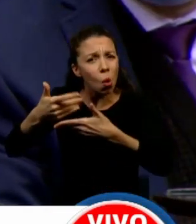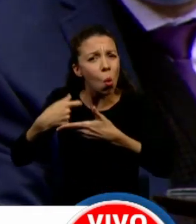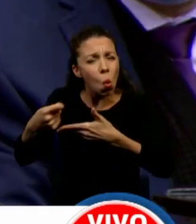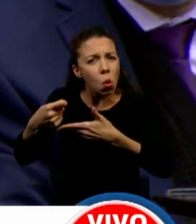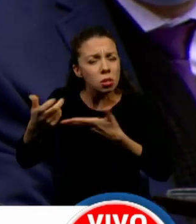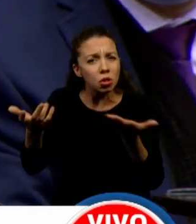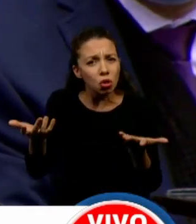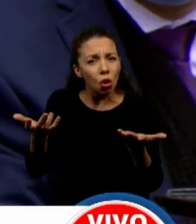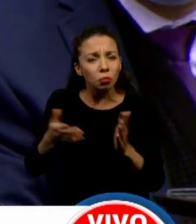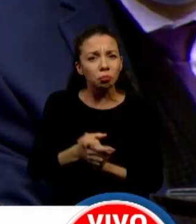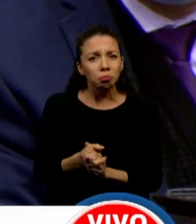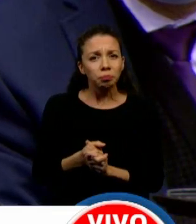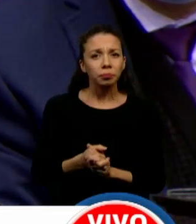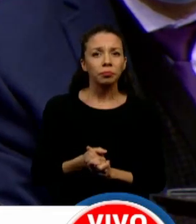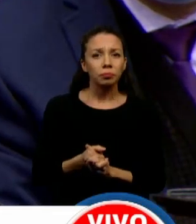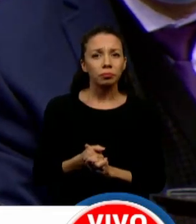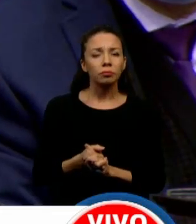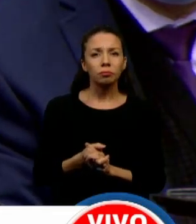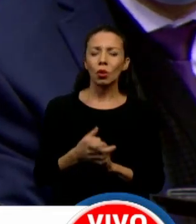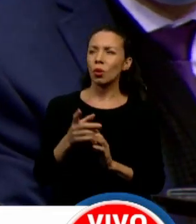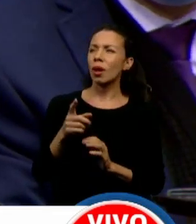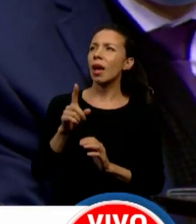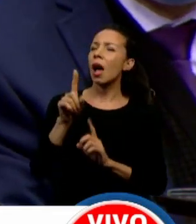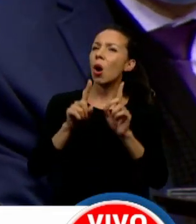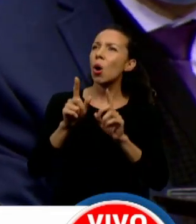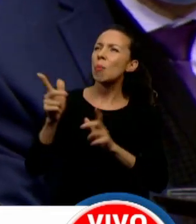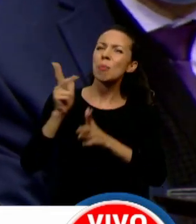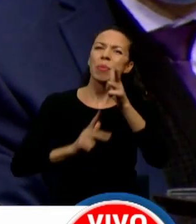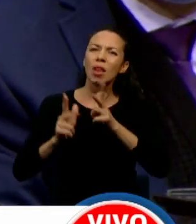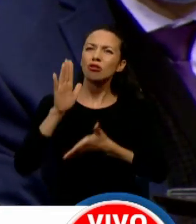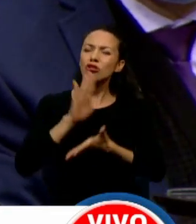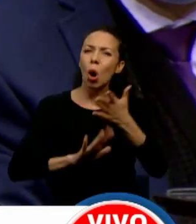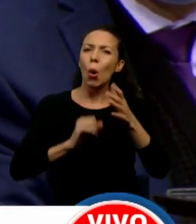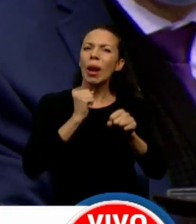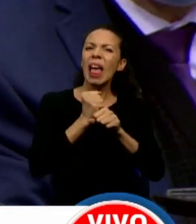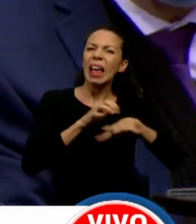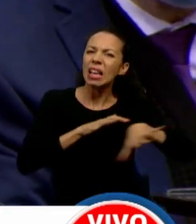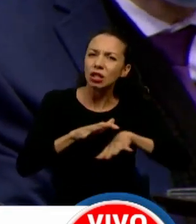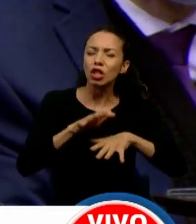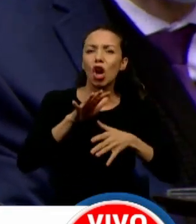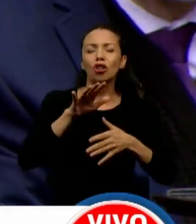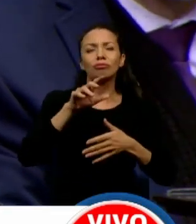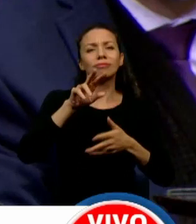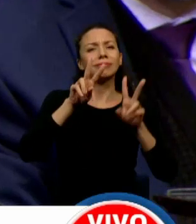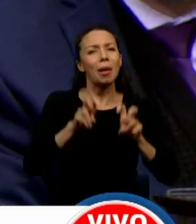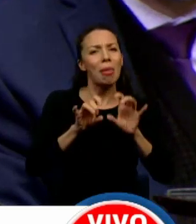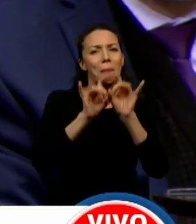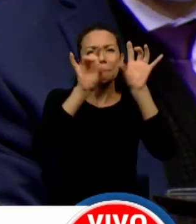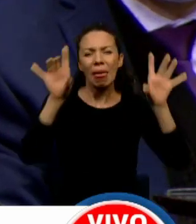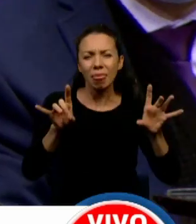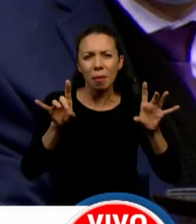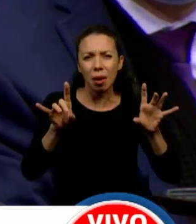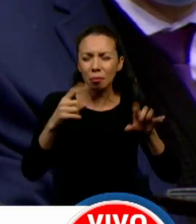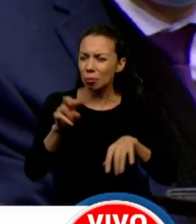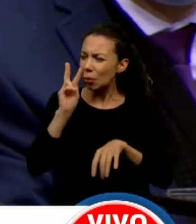Entonces, verdaderamente, que nos vengan a hablar de gestión de la pandemia algunos que no han gestionado ni una subcomisión de